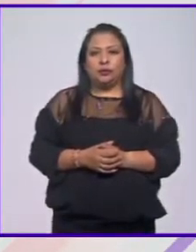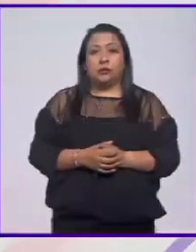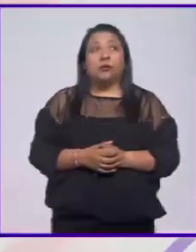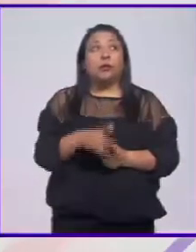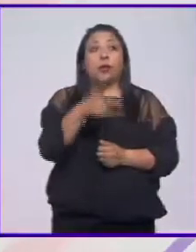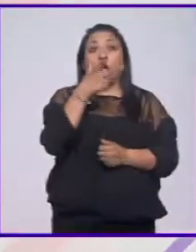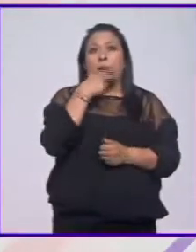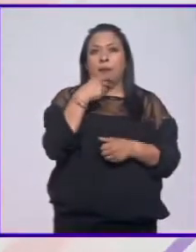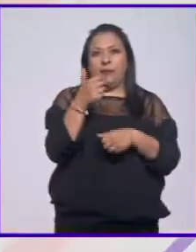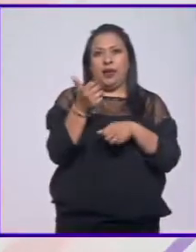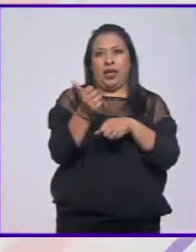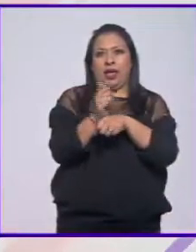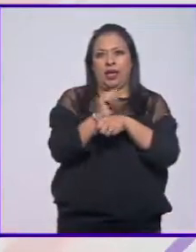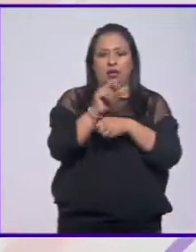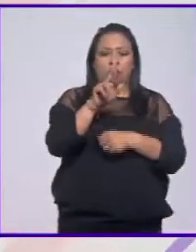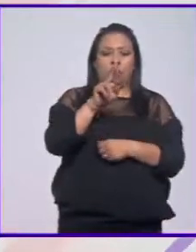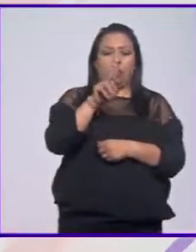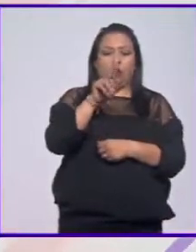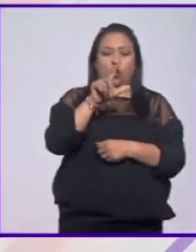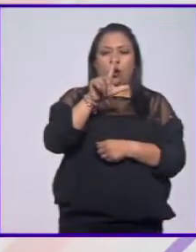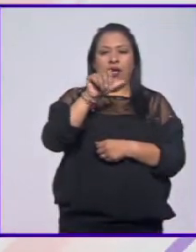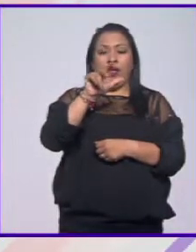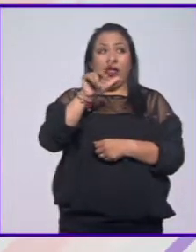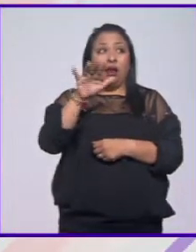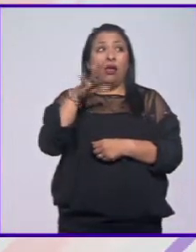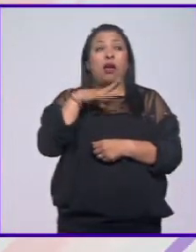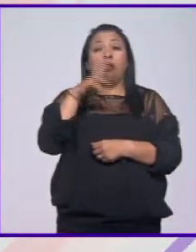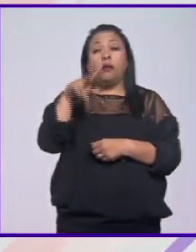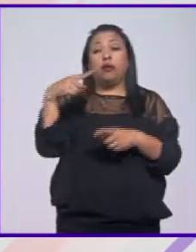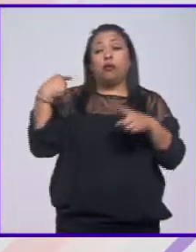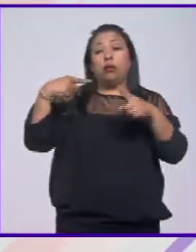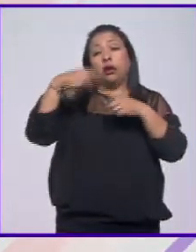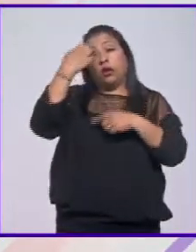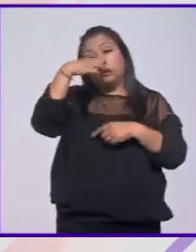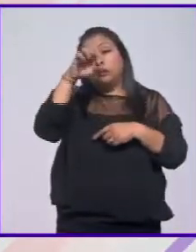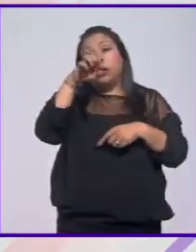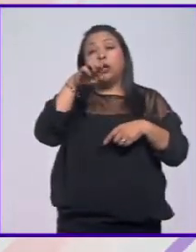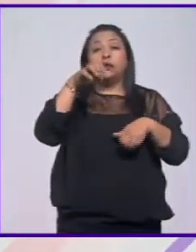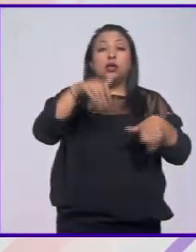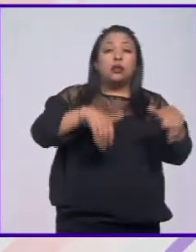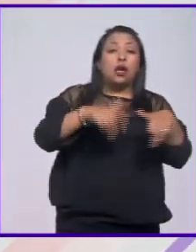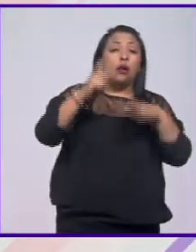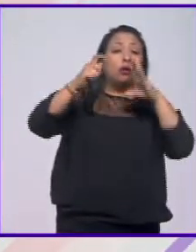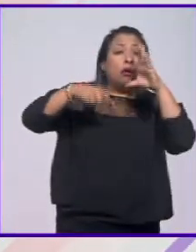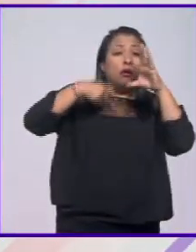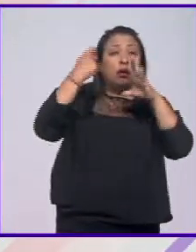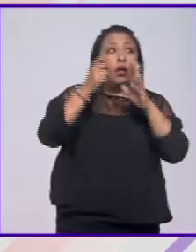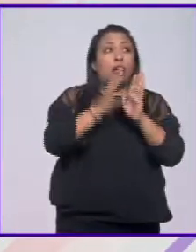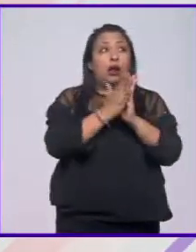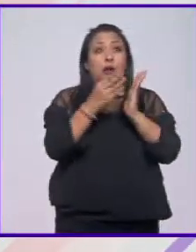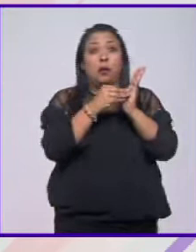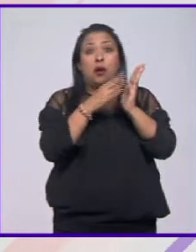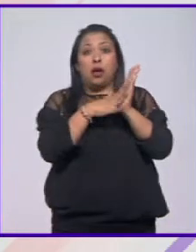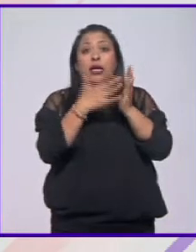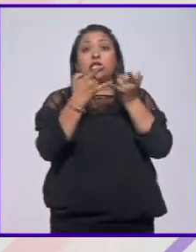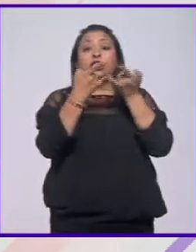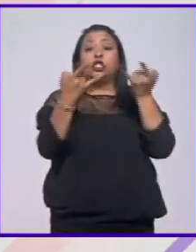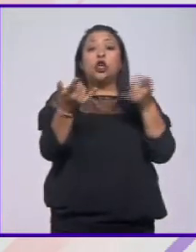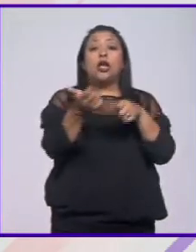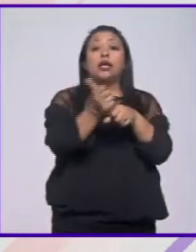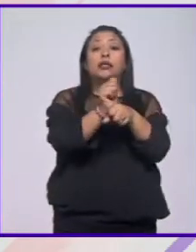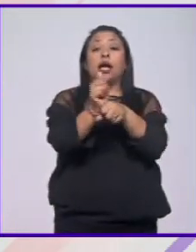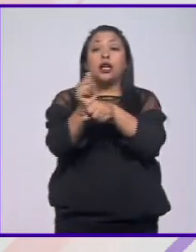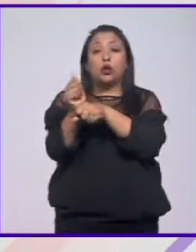El actor lagunero Raúl Adalid Sainz repasa su largo andar en el mundo teatral y cinematográfico en el libro Historias de